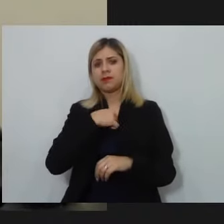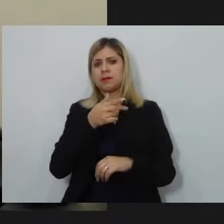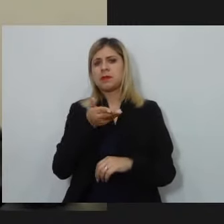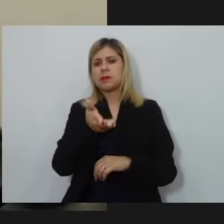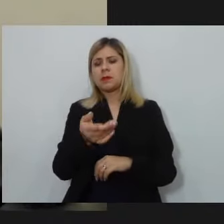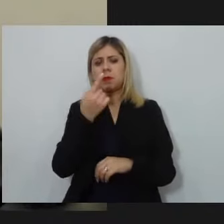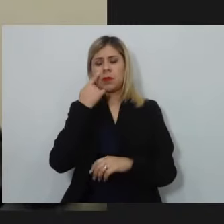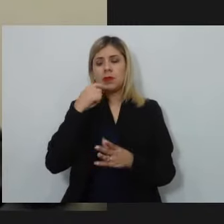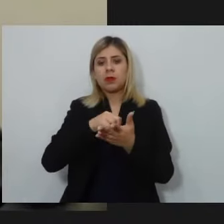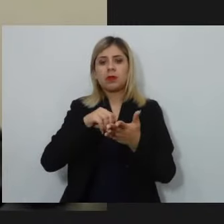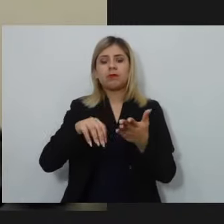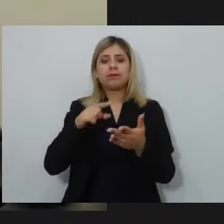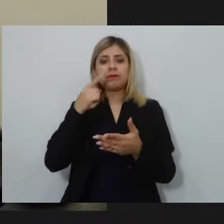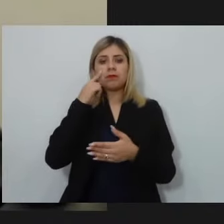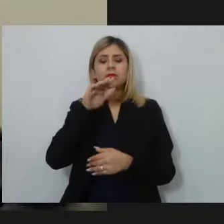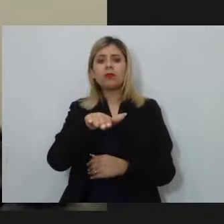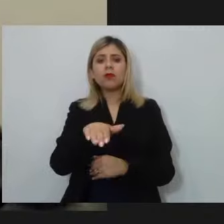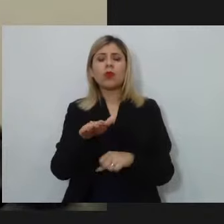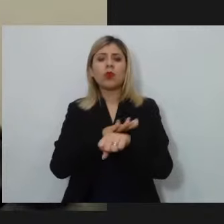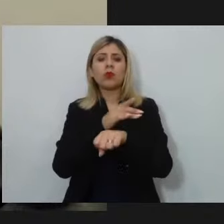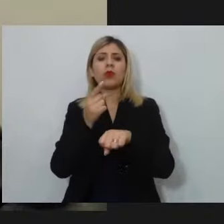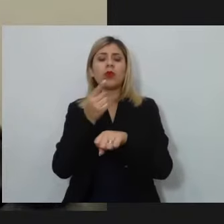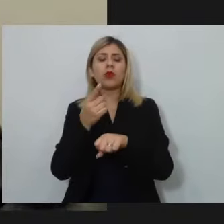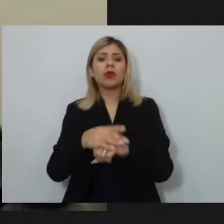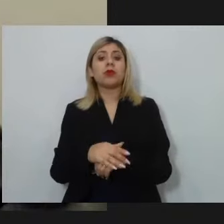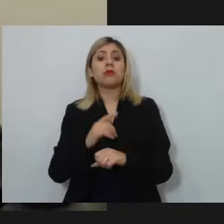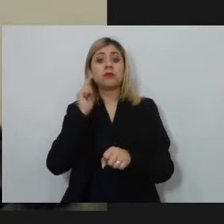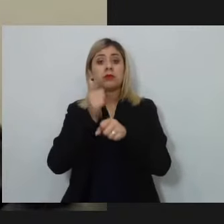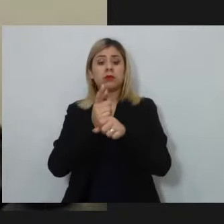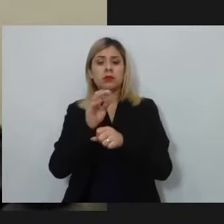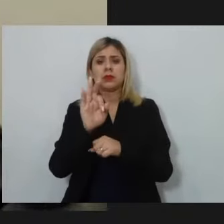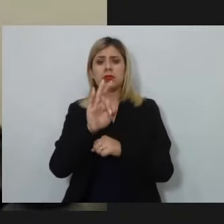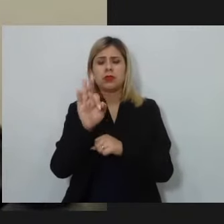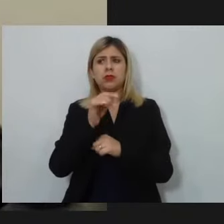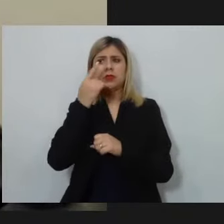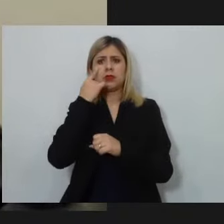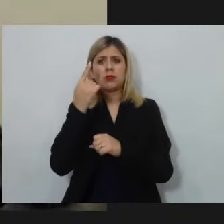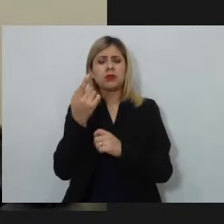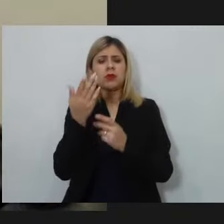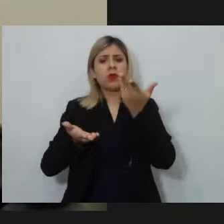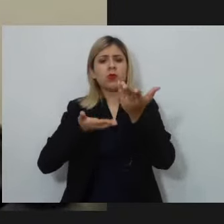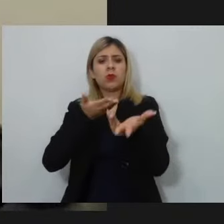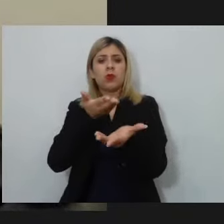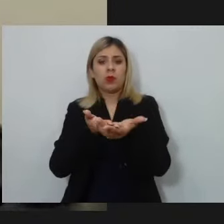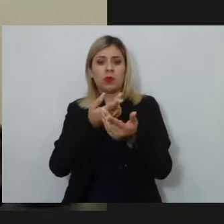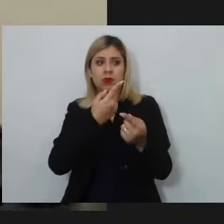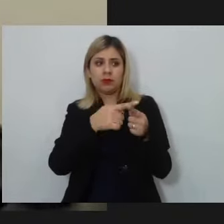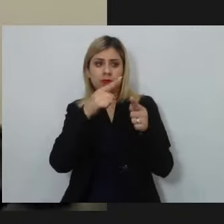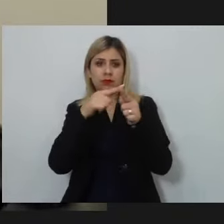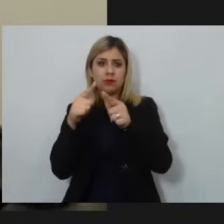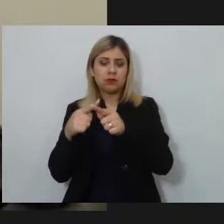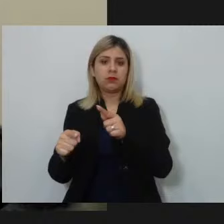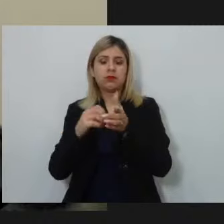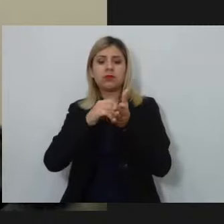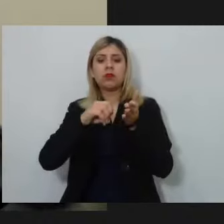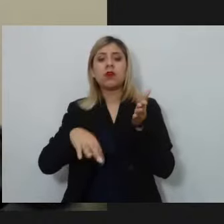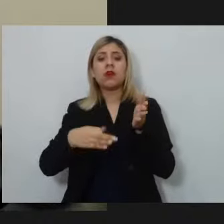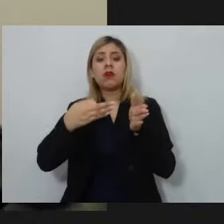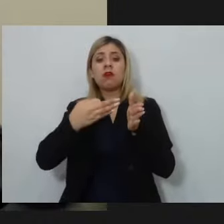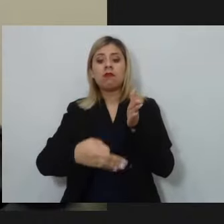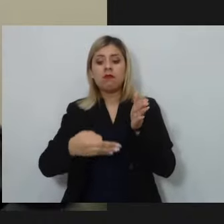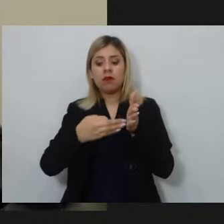acuerdo primero para decir que quedaría en términos del anexo único que son los